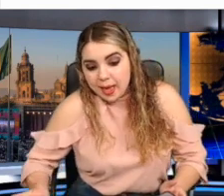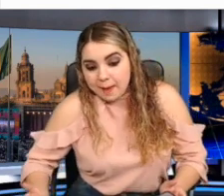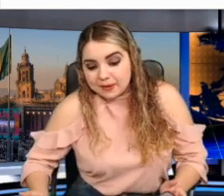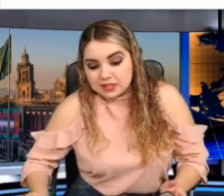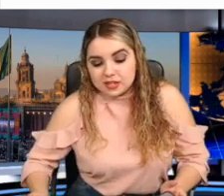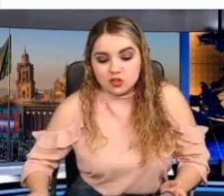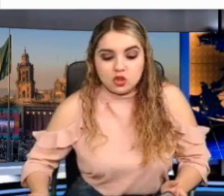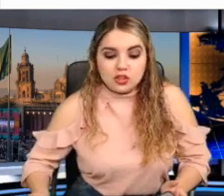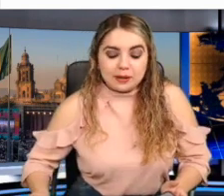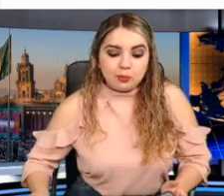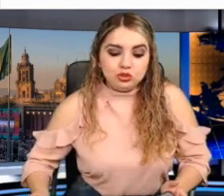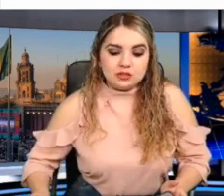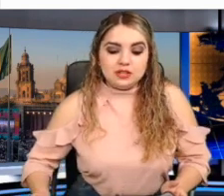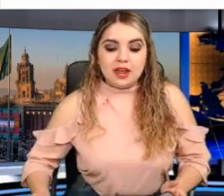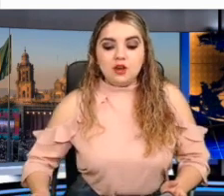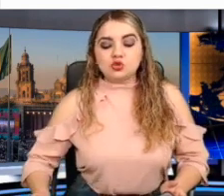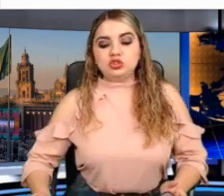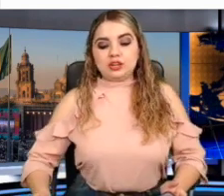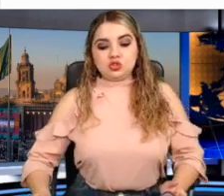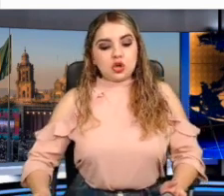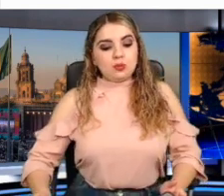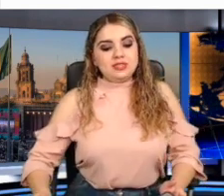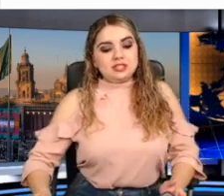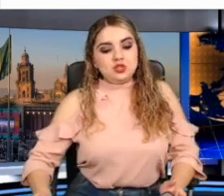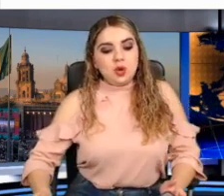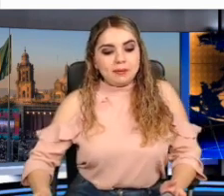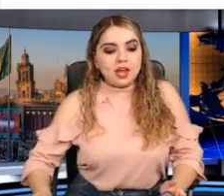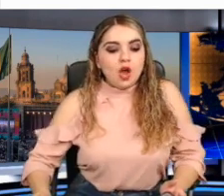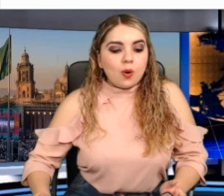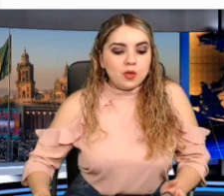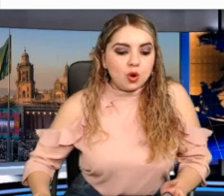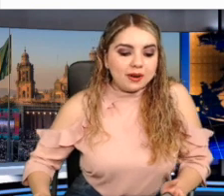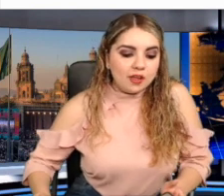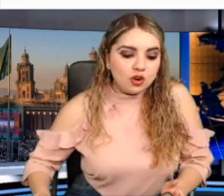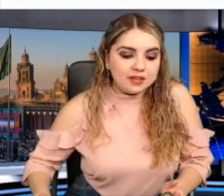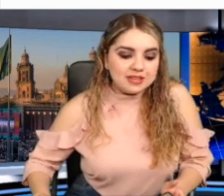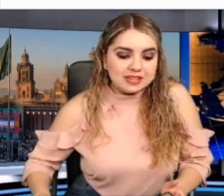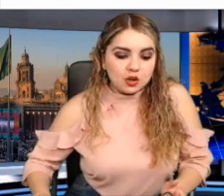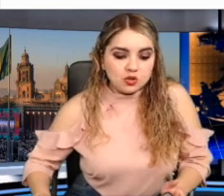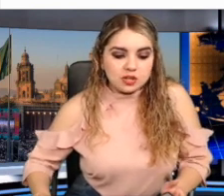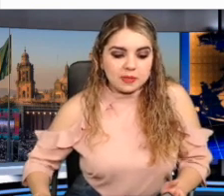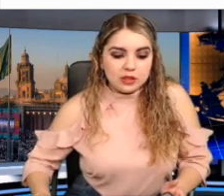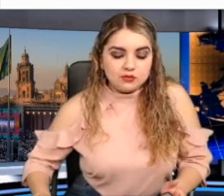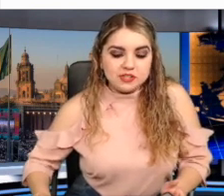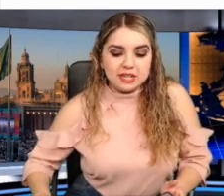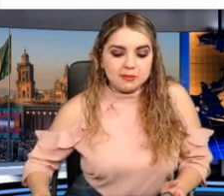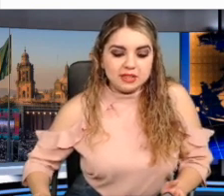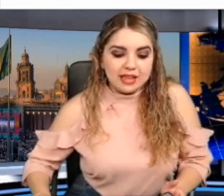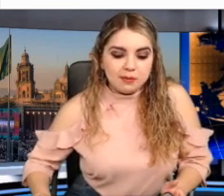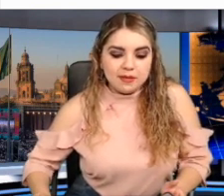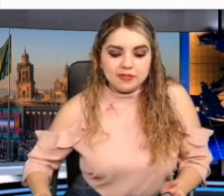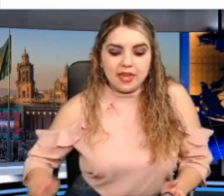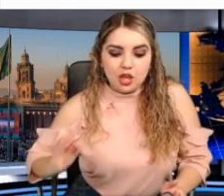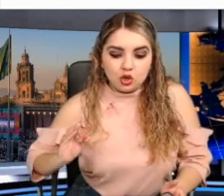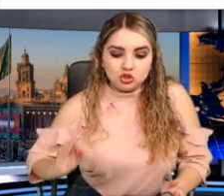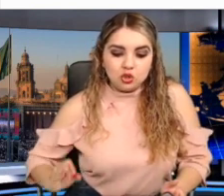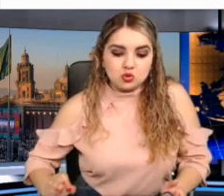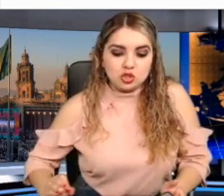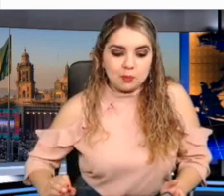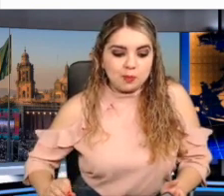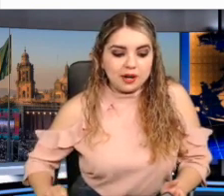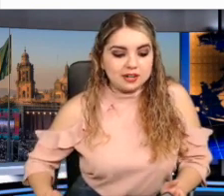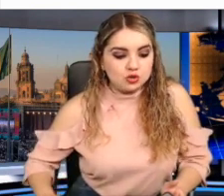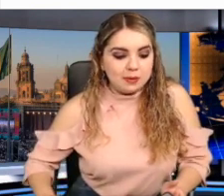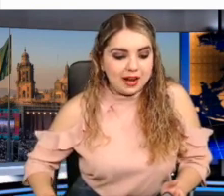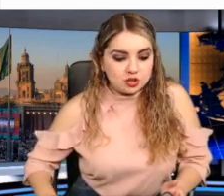está padeciendo de repuntes en los contagios de COVID-19, cuando el gobernador debe estar concentrado física y mentalmente y con todo